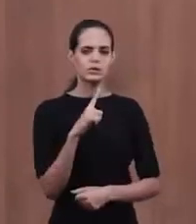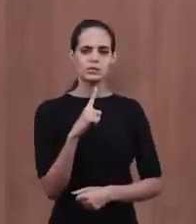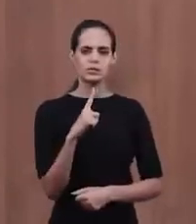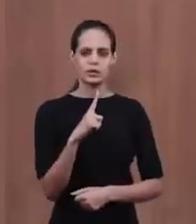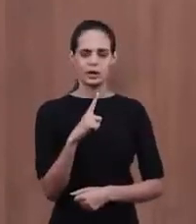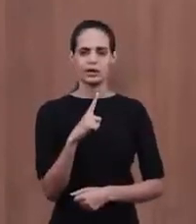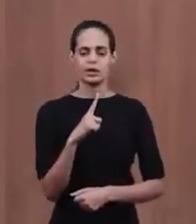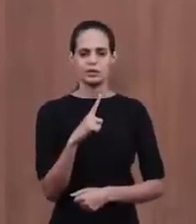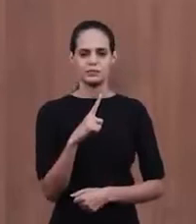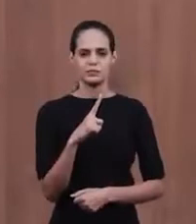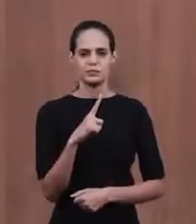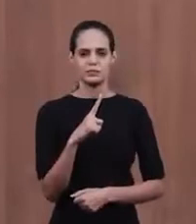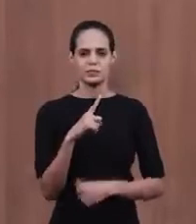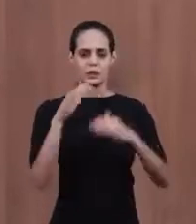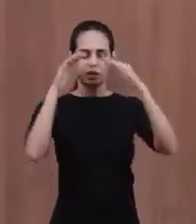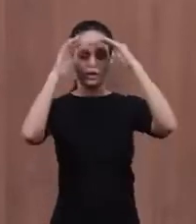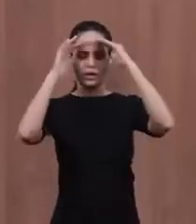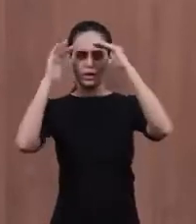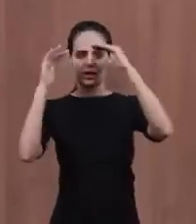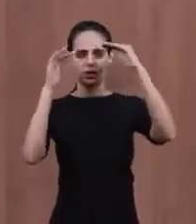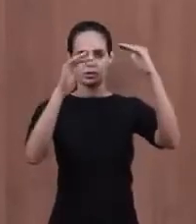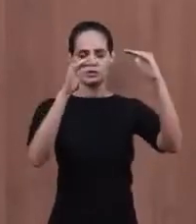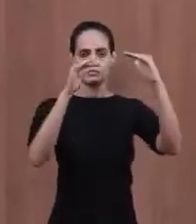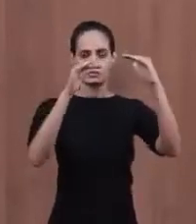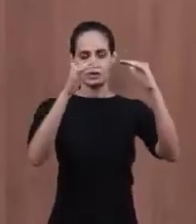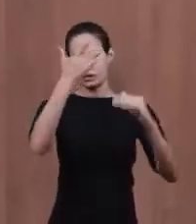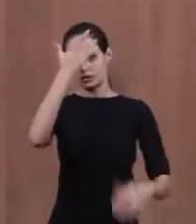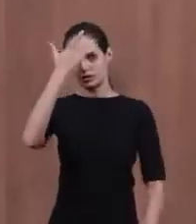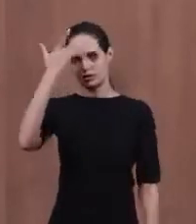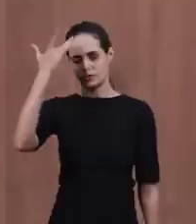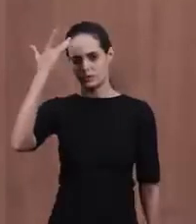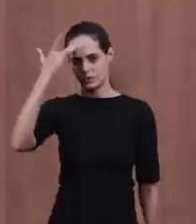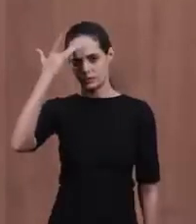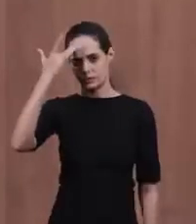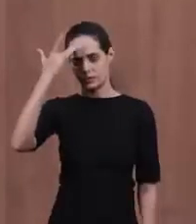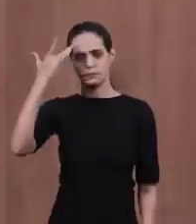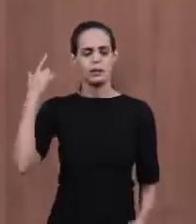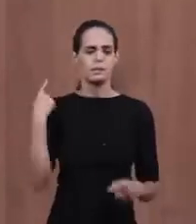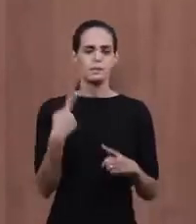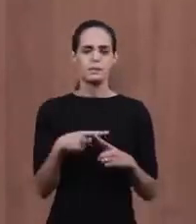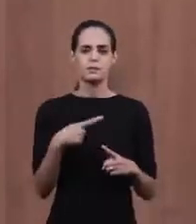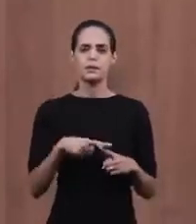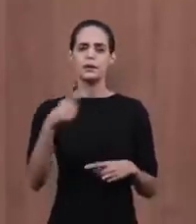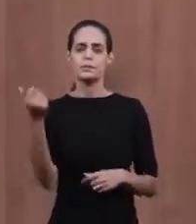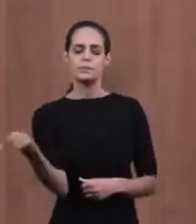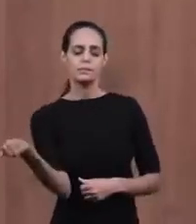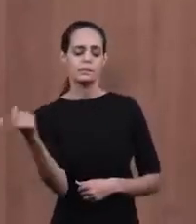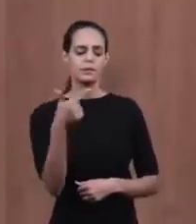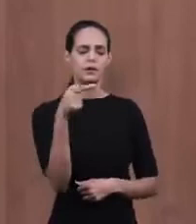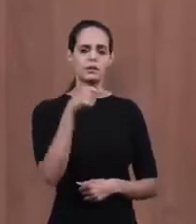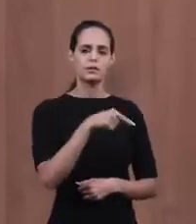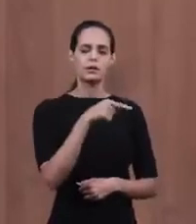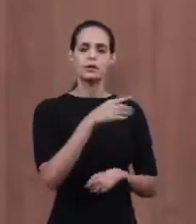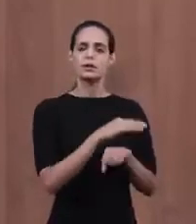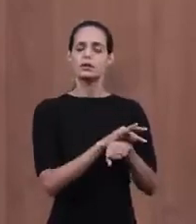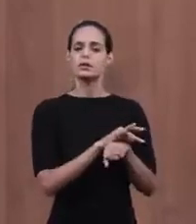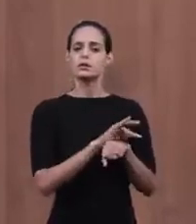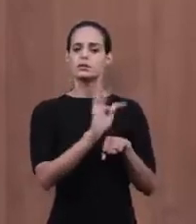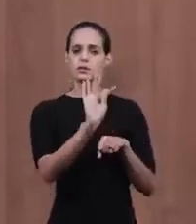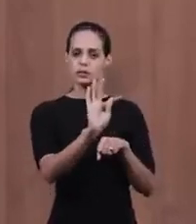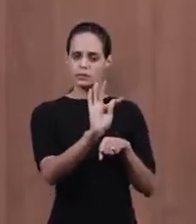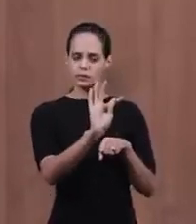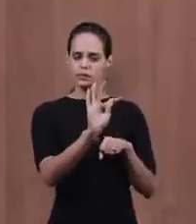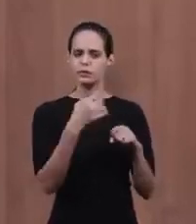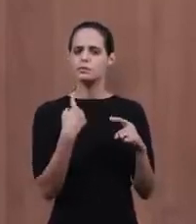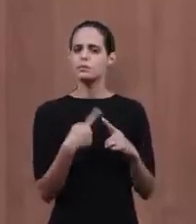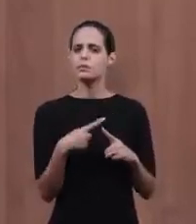personas. Pero ¿por qué los hermanos de Berea fueron más nobles que los de Tesalónica?